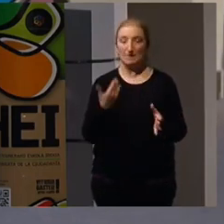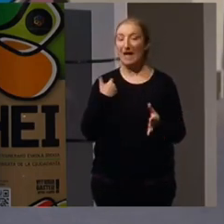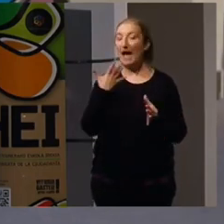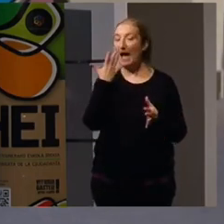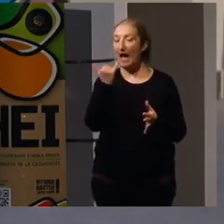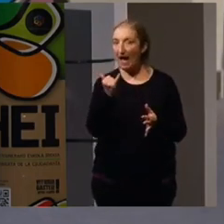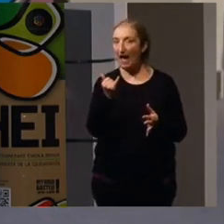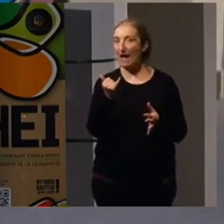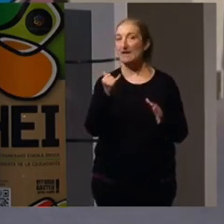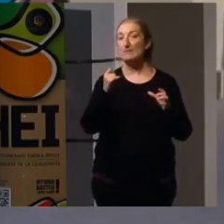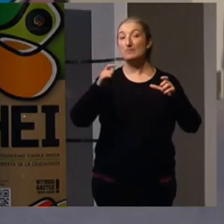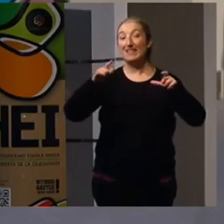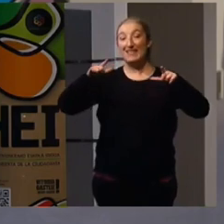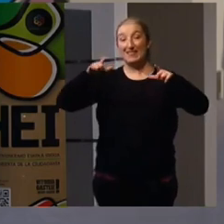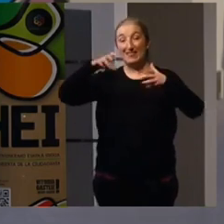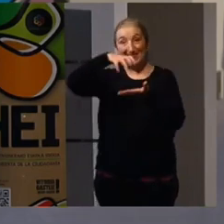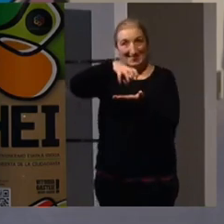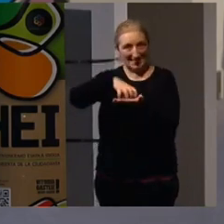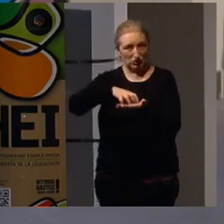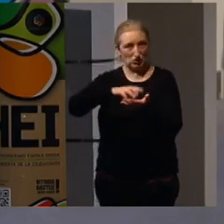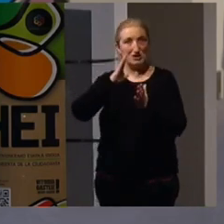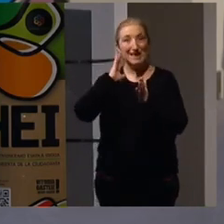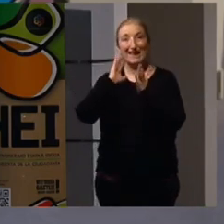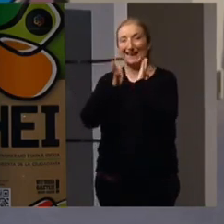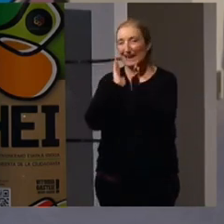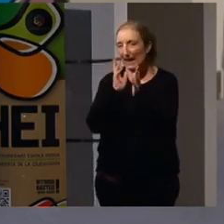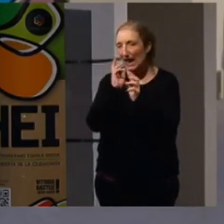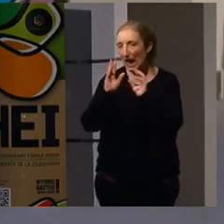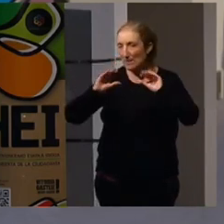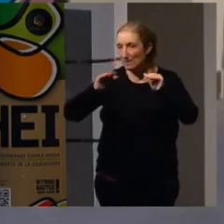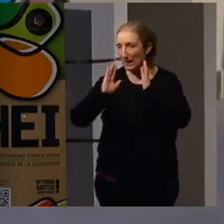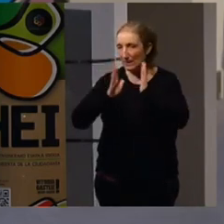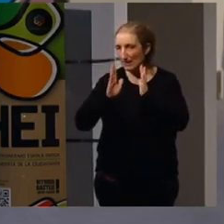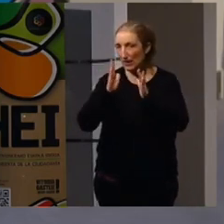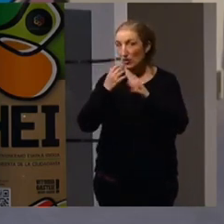unos dispositivos que son los centros de rehabilitación laboral que funcionan muy bien, ¿vale?